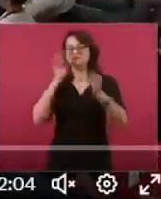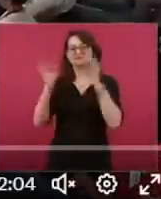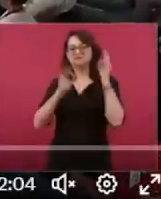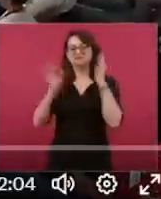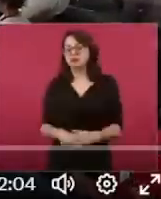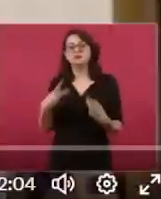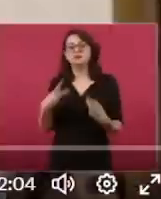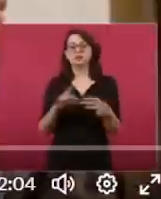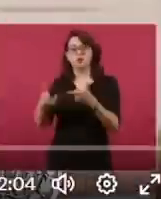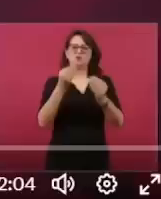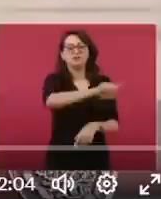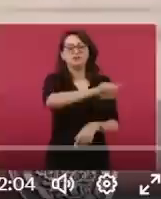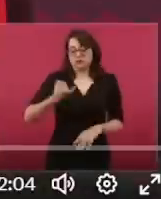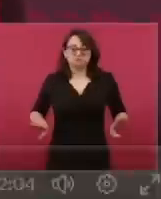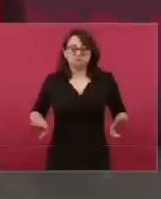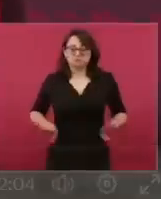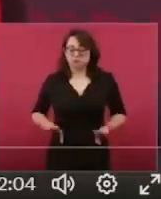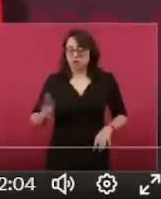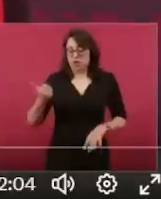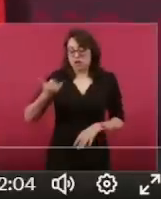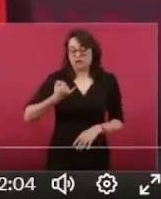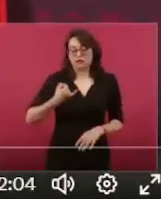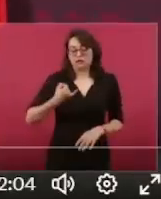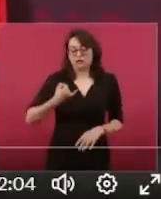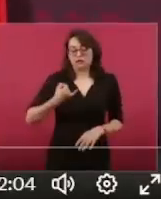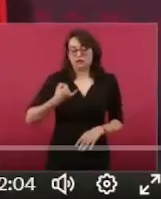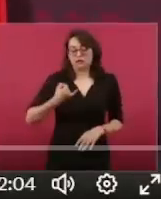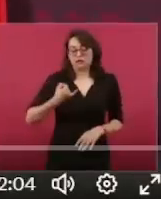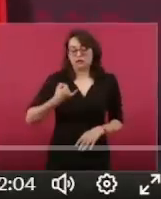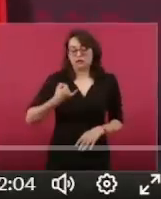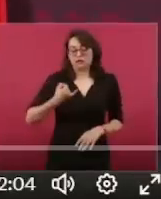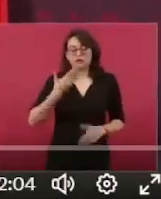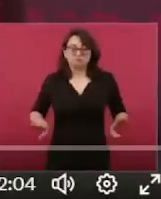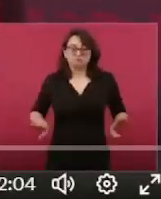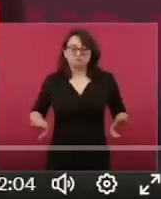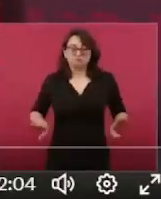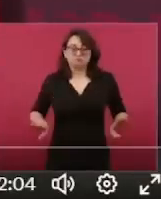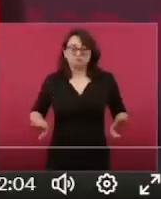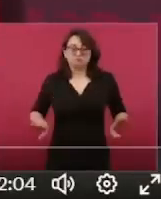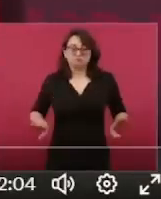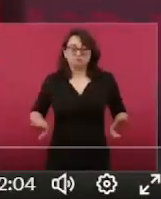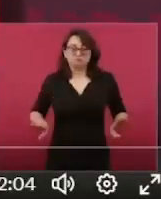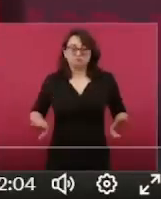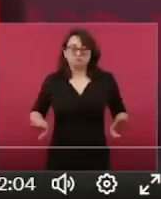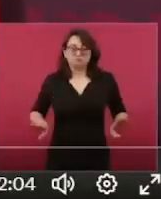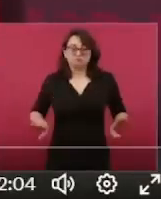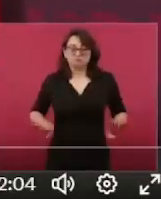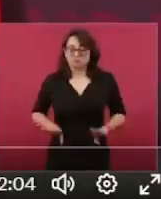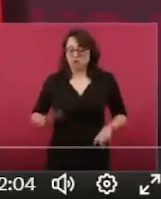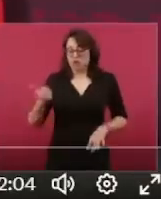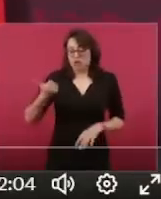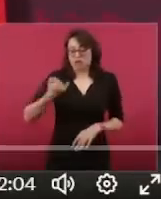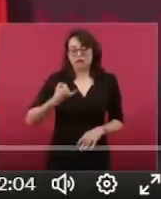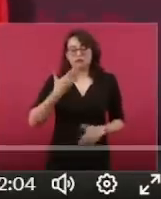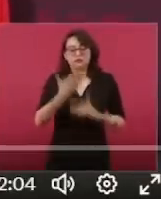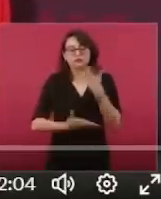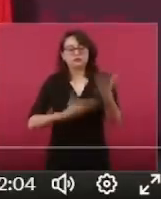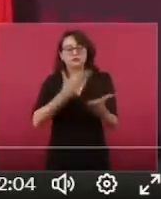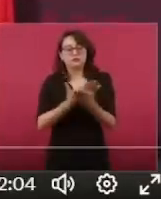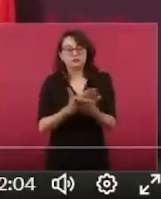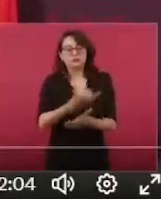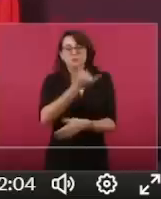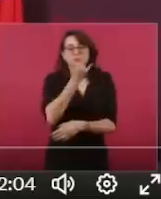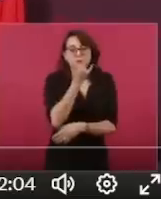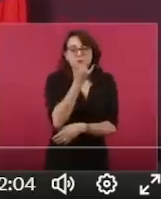porque estos no tienen llenadero y el presidente les cortó el chayote. Bueno, aquí no me va. Veamos a lo que se dedicaba Roberto Madrazo. Bueno, aquí no me van